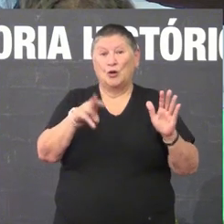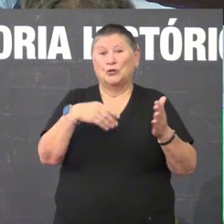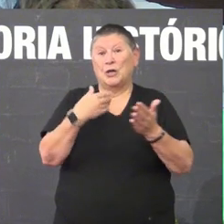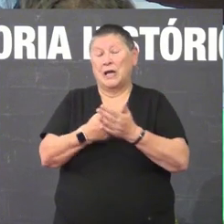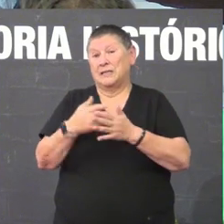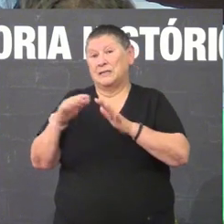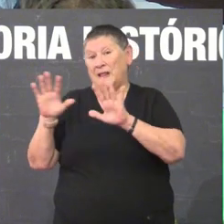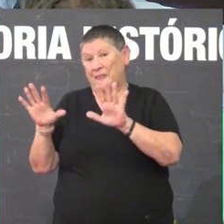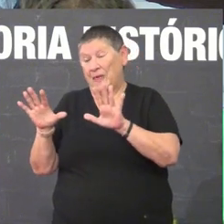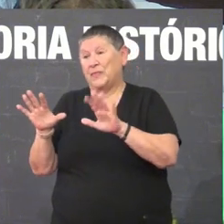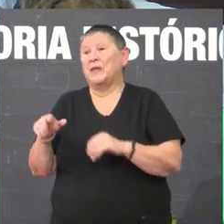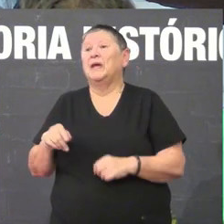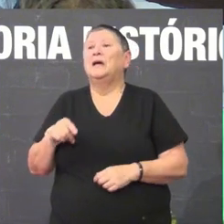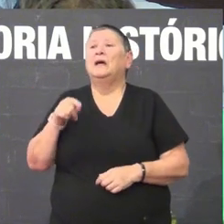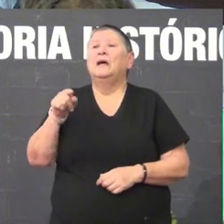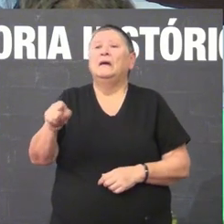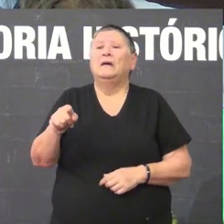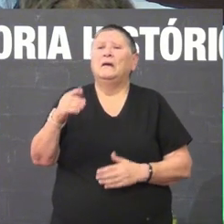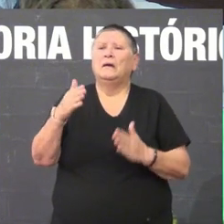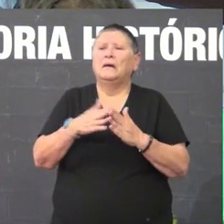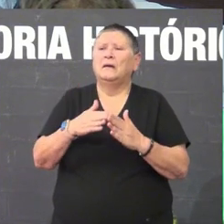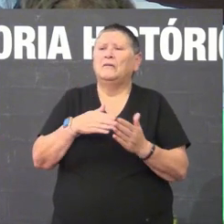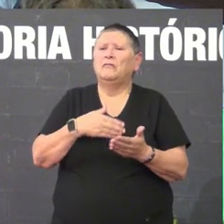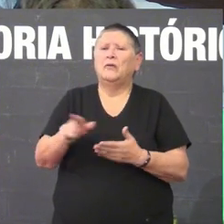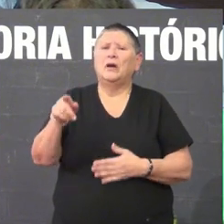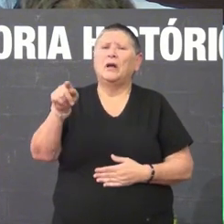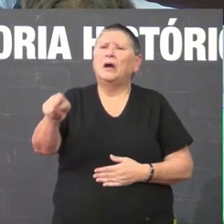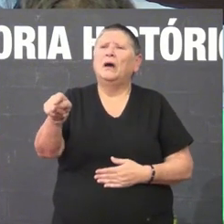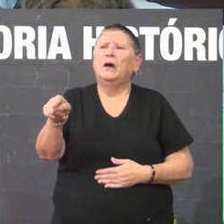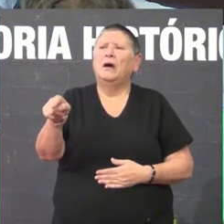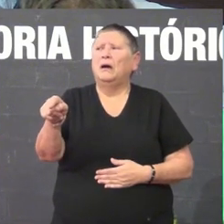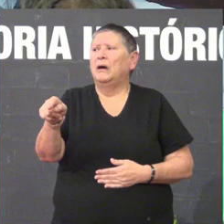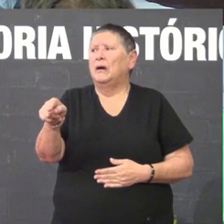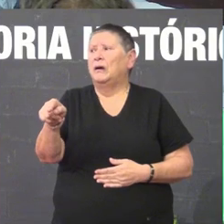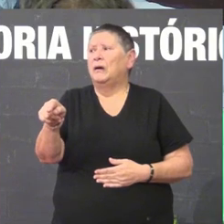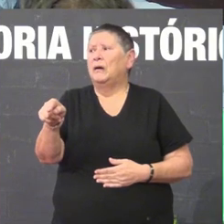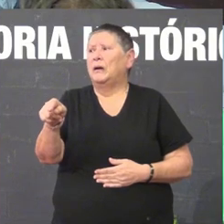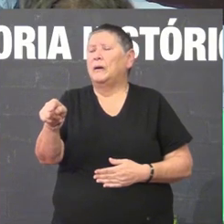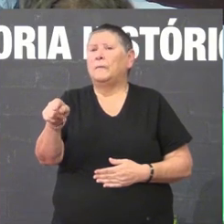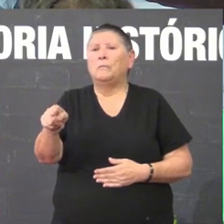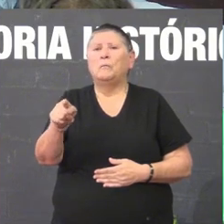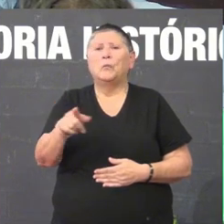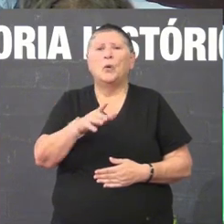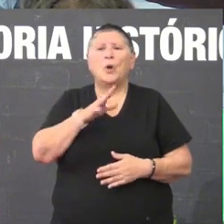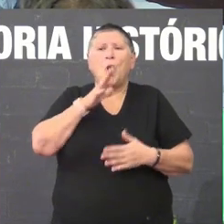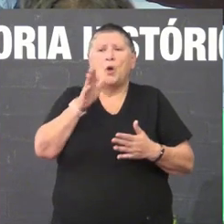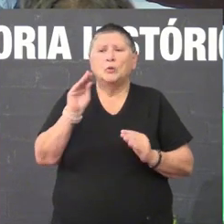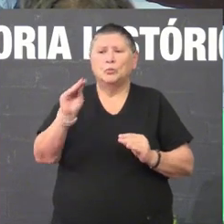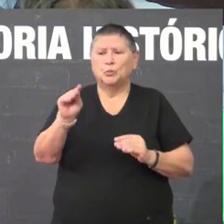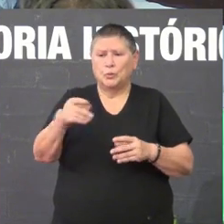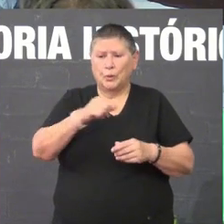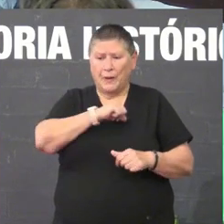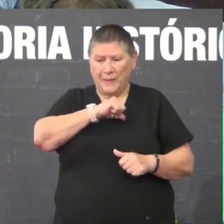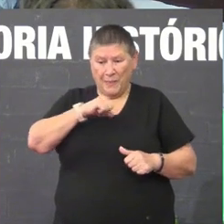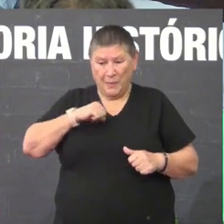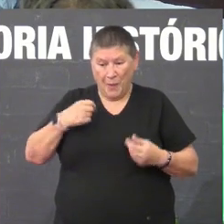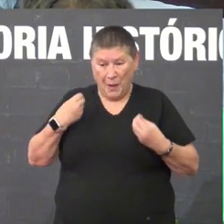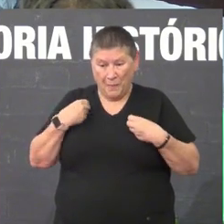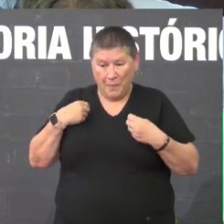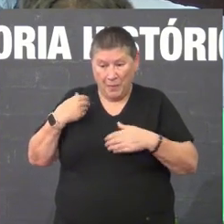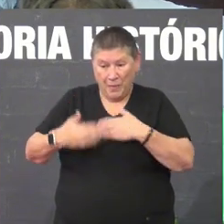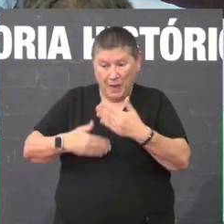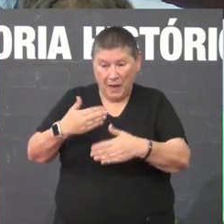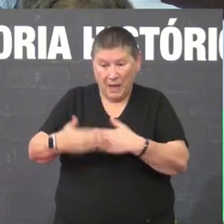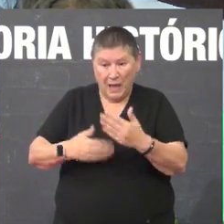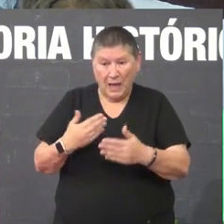no lo fueron Porque hubieran tomado digamos por por causas de su propia trayectoria individual y por malas decisiones